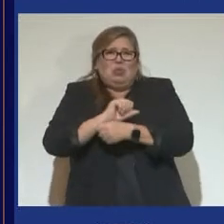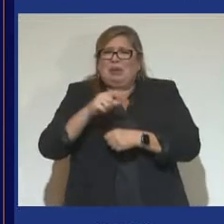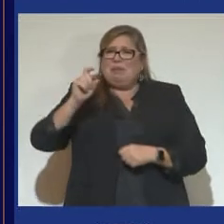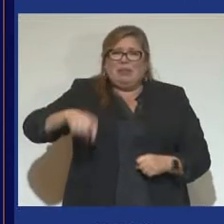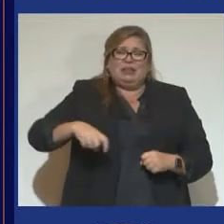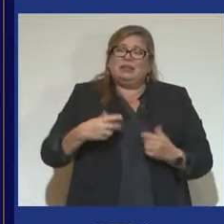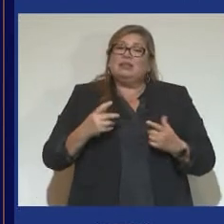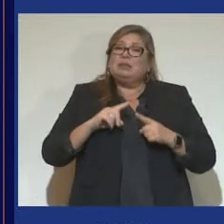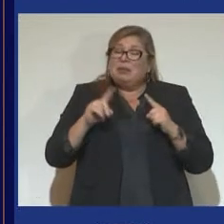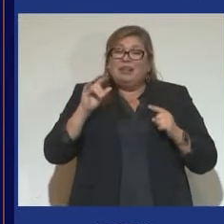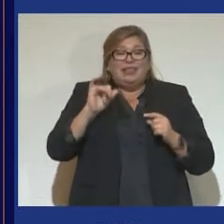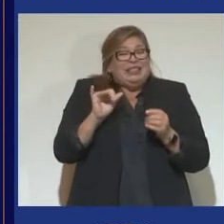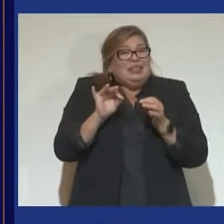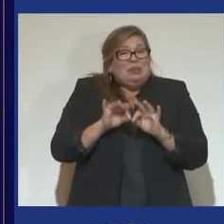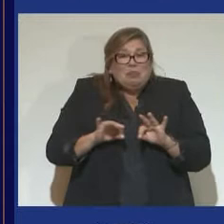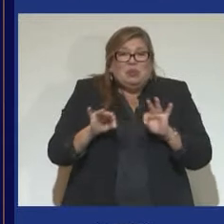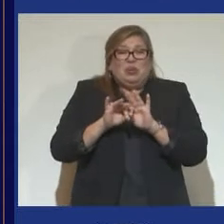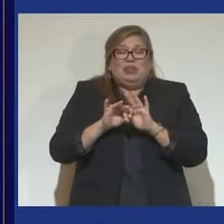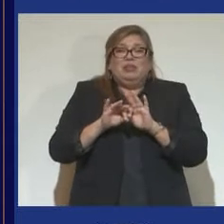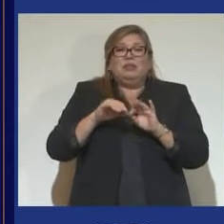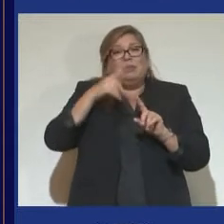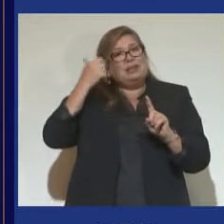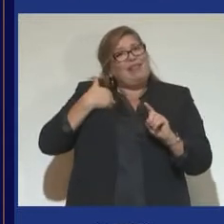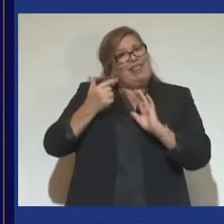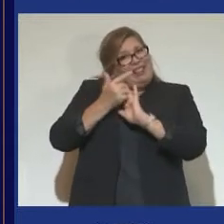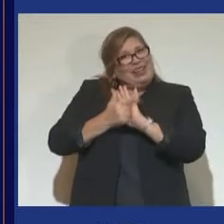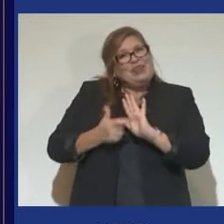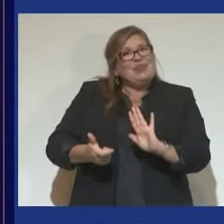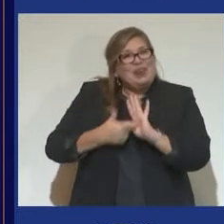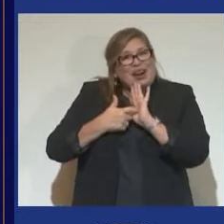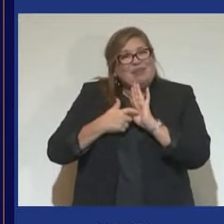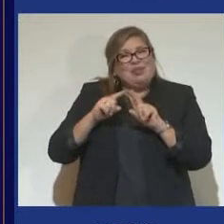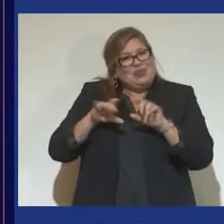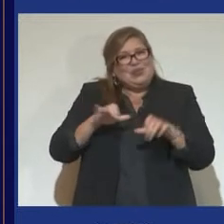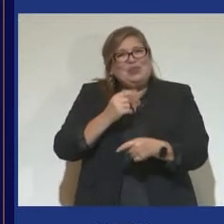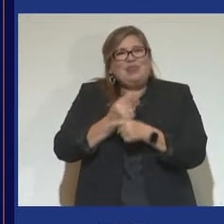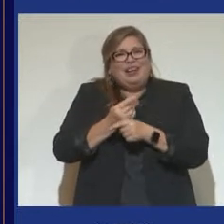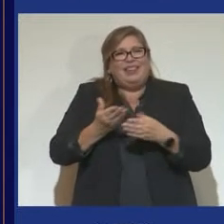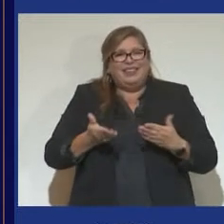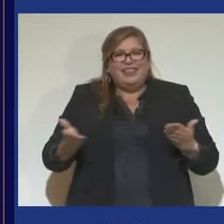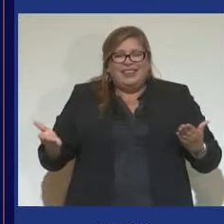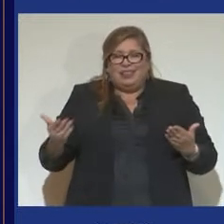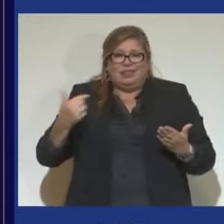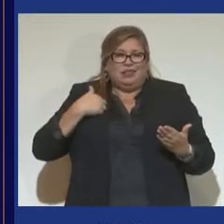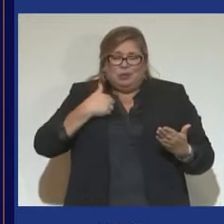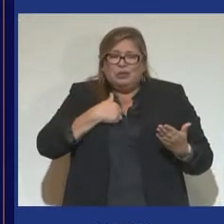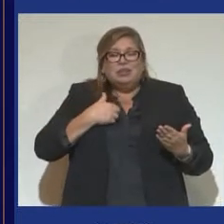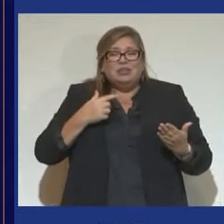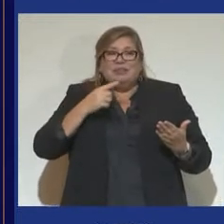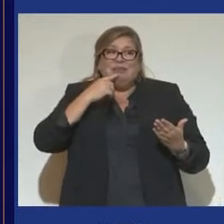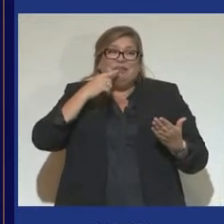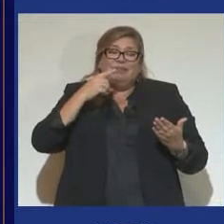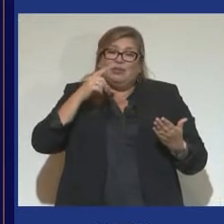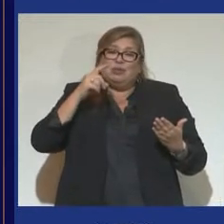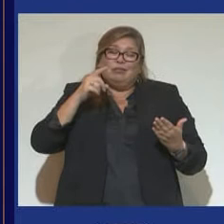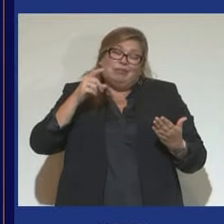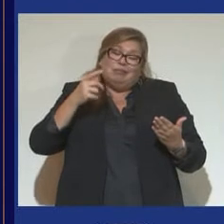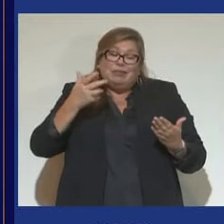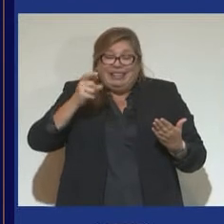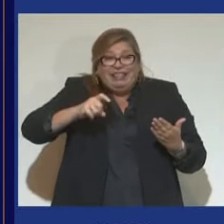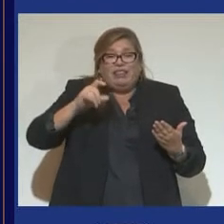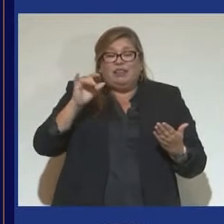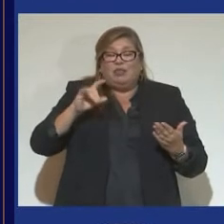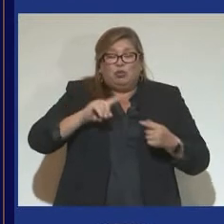importante para las personas que no están capacitadas para ser enjuiciadas o para